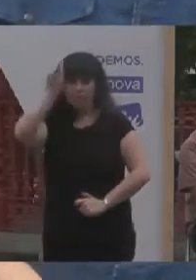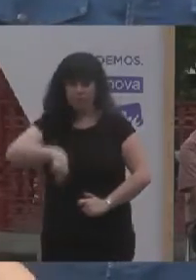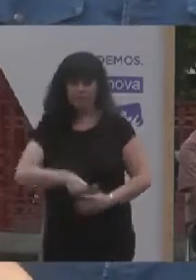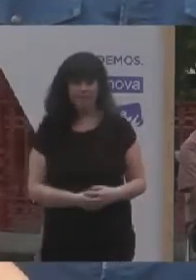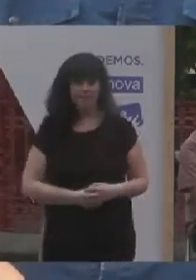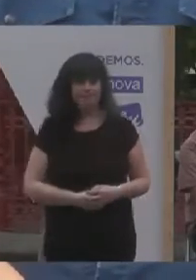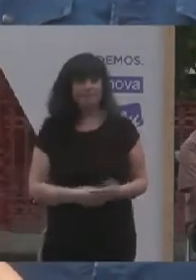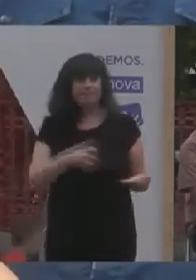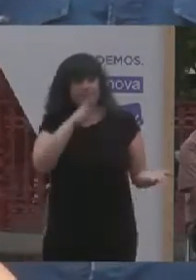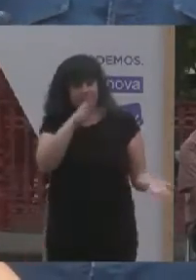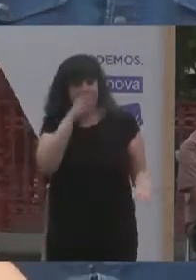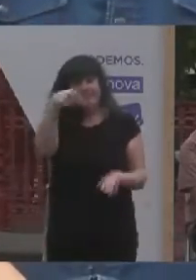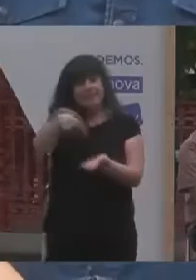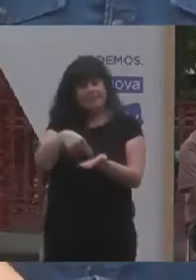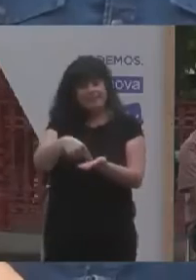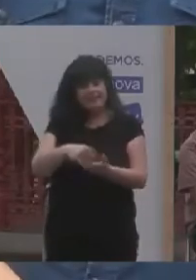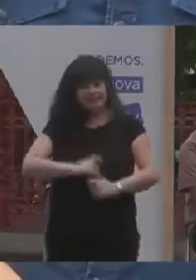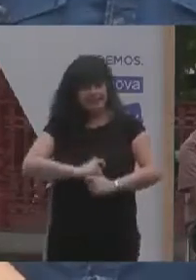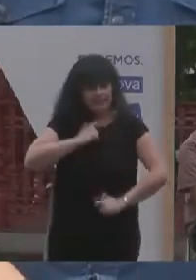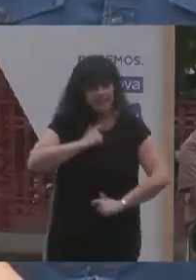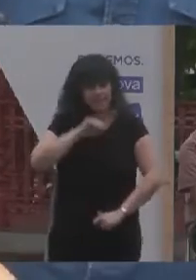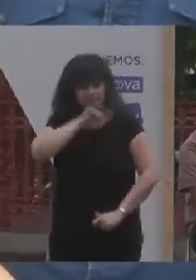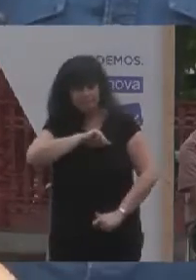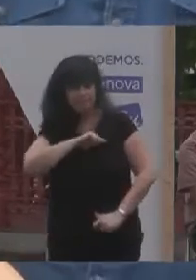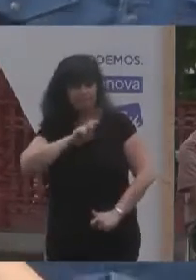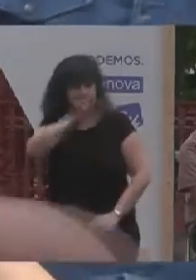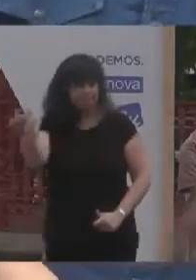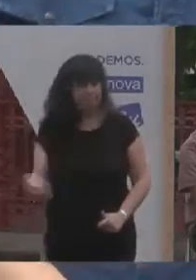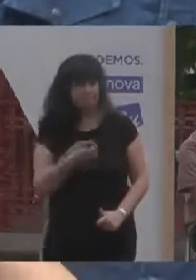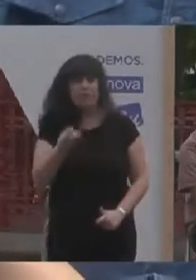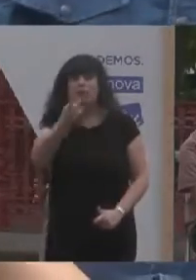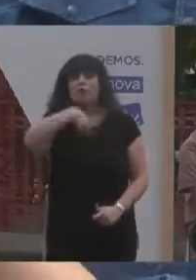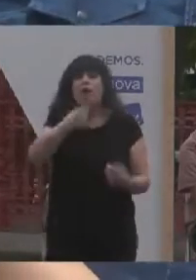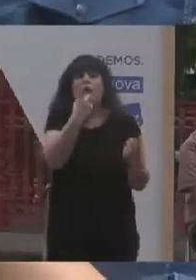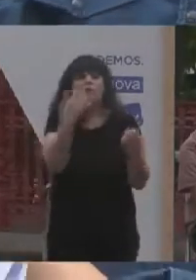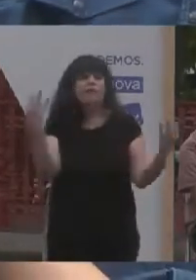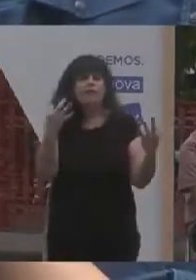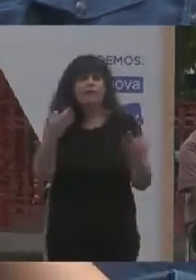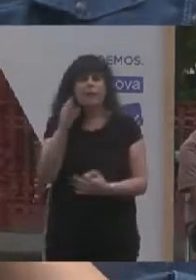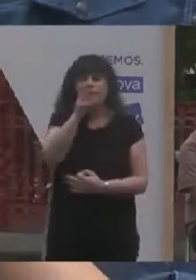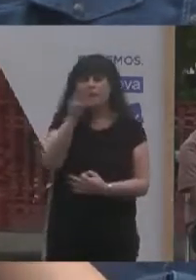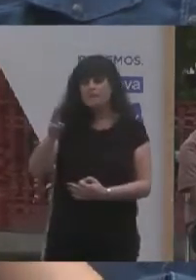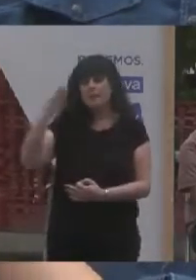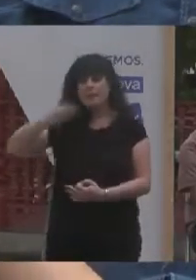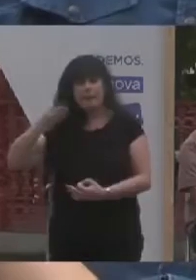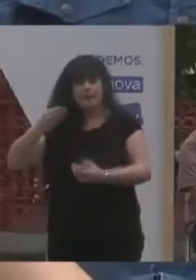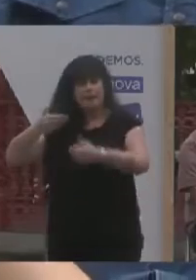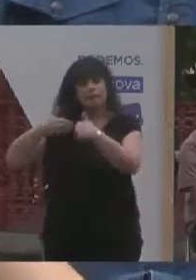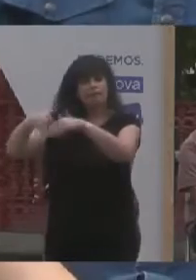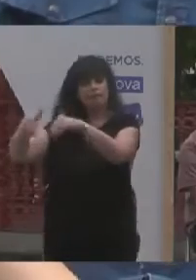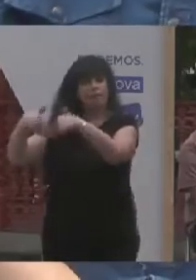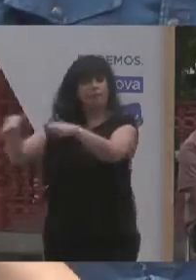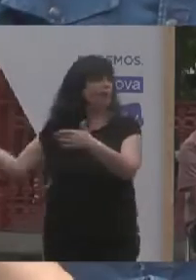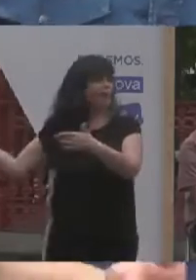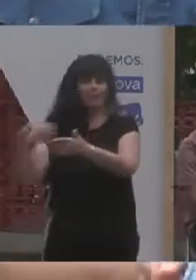exigencia cívica, política e moral, temos que quitar a Baltar, o PP, a Baltarada e a peperetada toda das